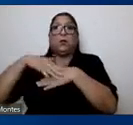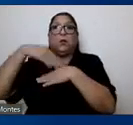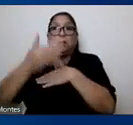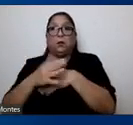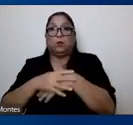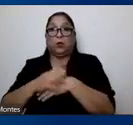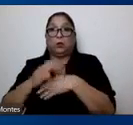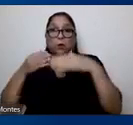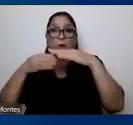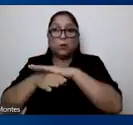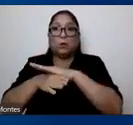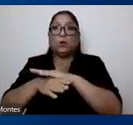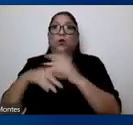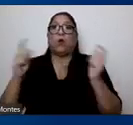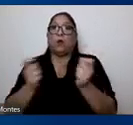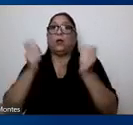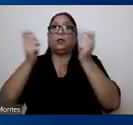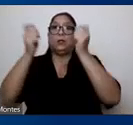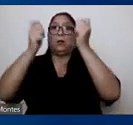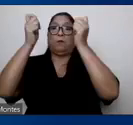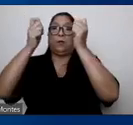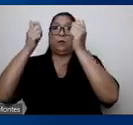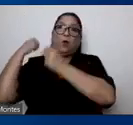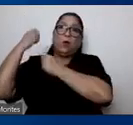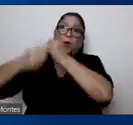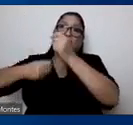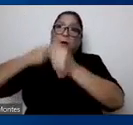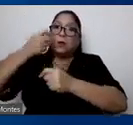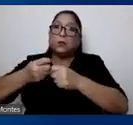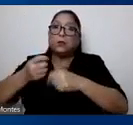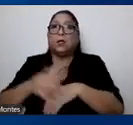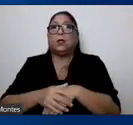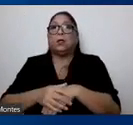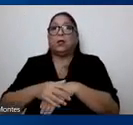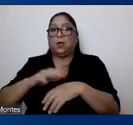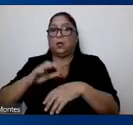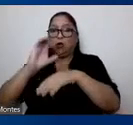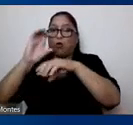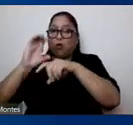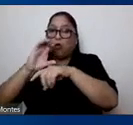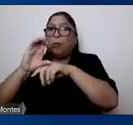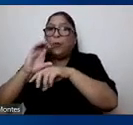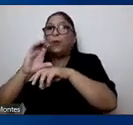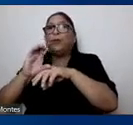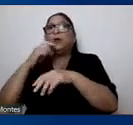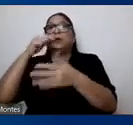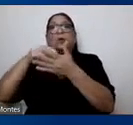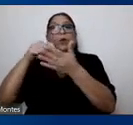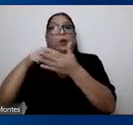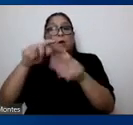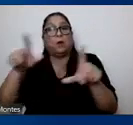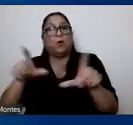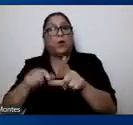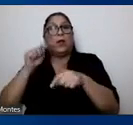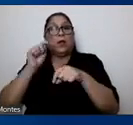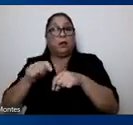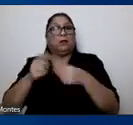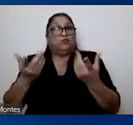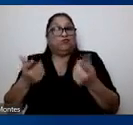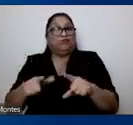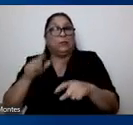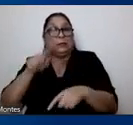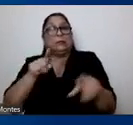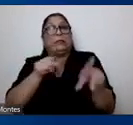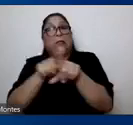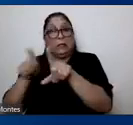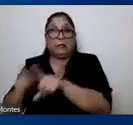intervención a una fiesta tradicional de pedida de mano en la localidad. Entonces, Eso también sucede, los excesos por